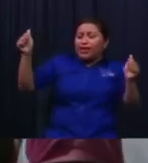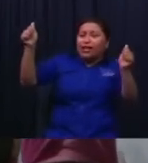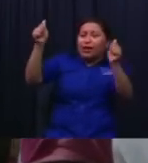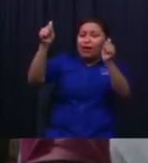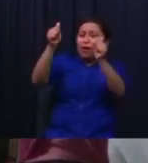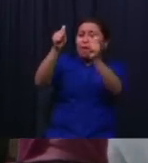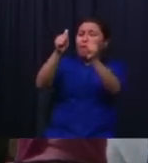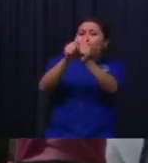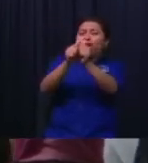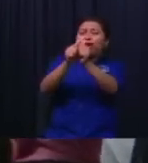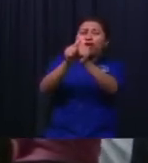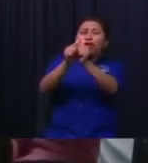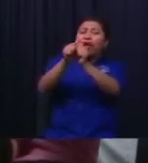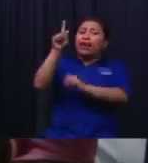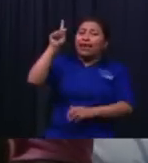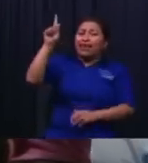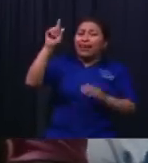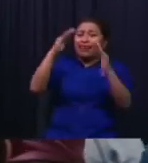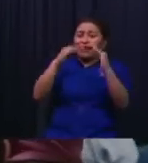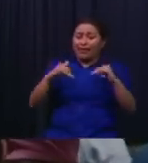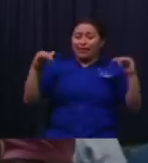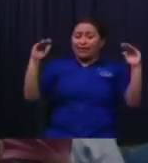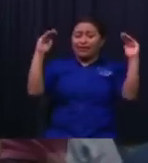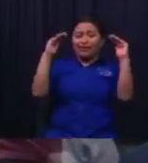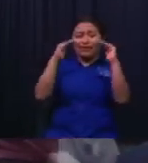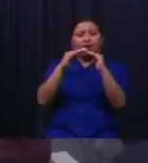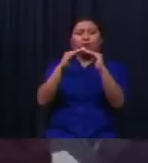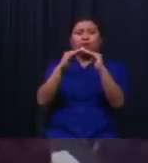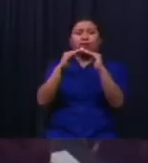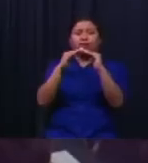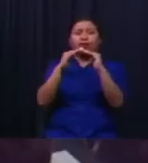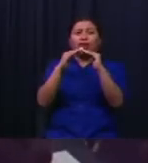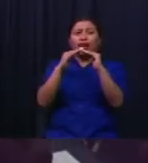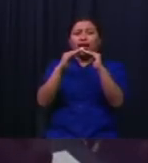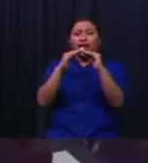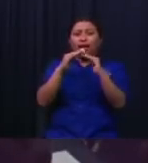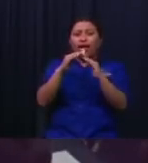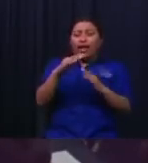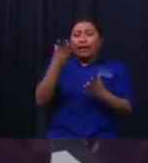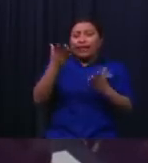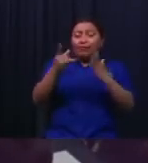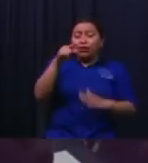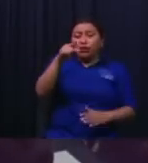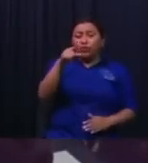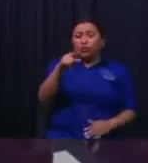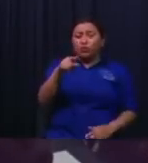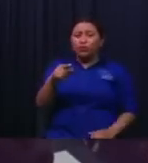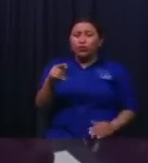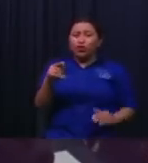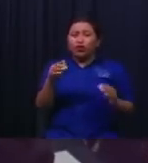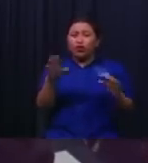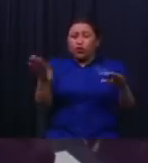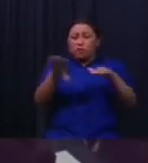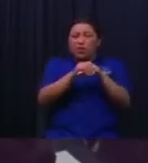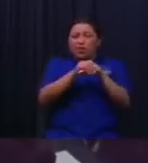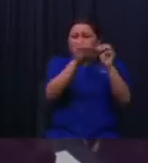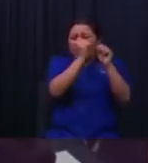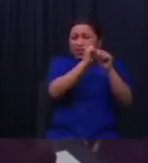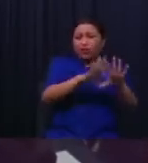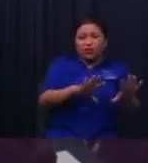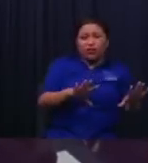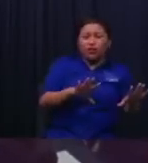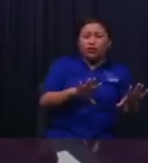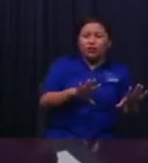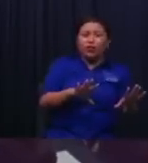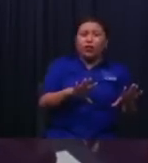restaurar aún lo que está destruido, hermano. Aún lo que está destruido. Esa fortaleza mental que puedas